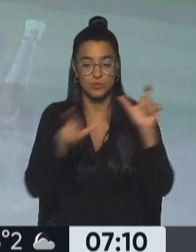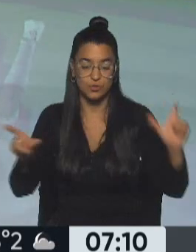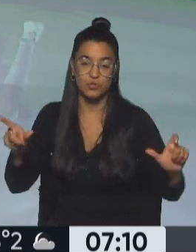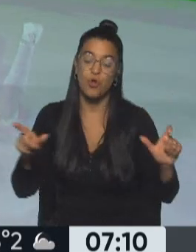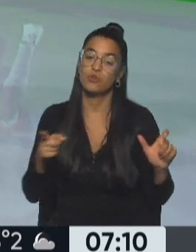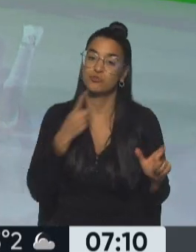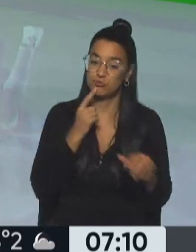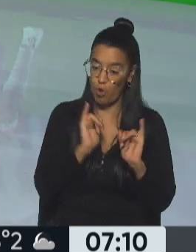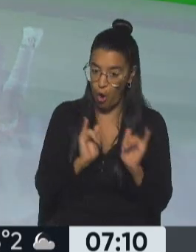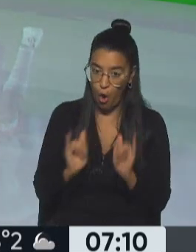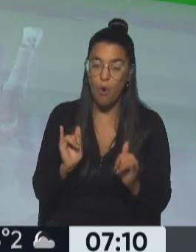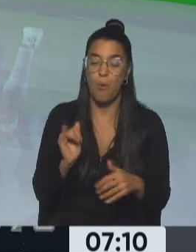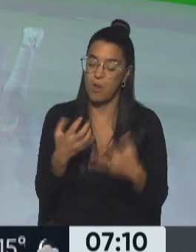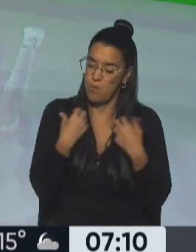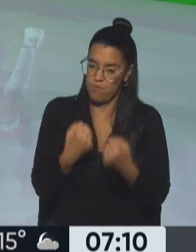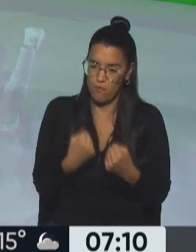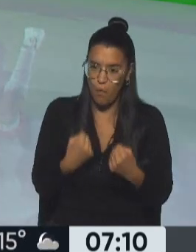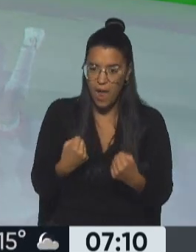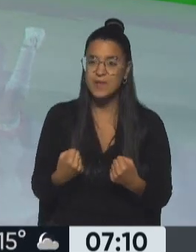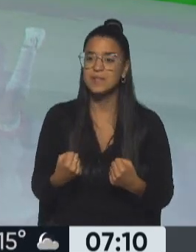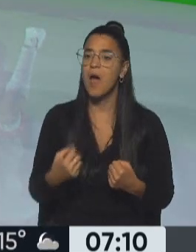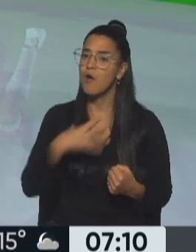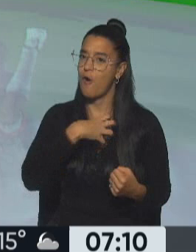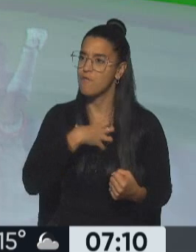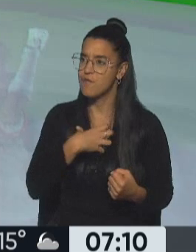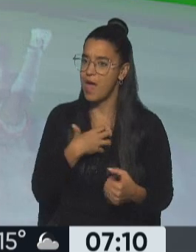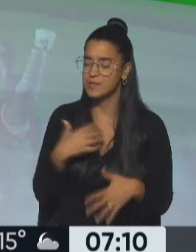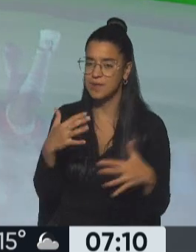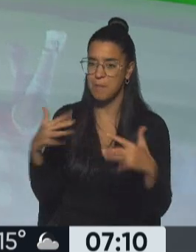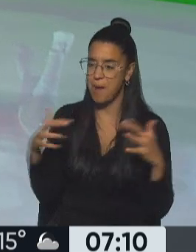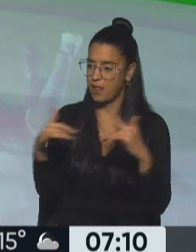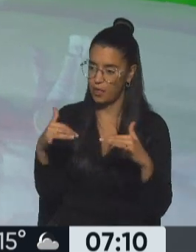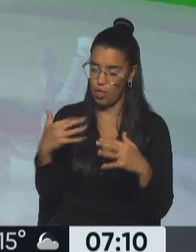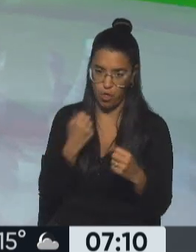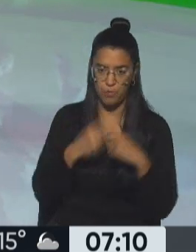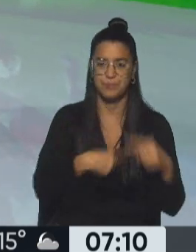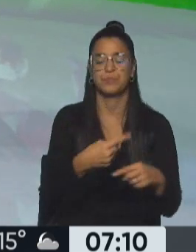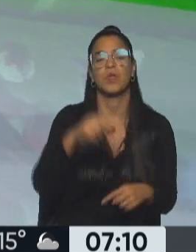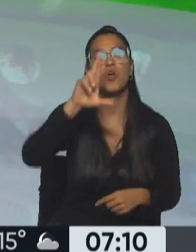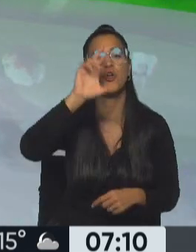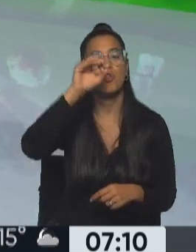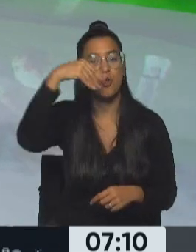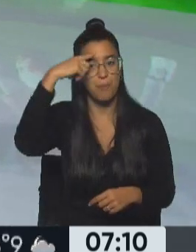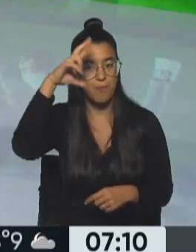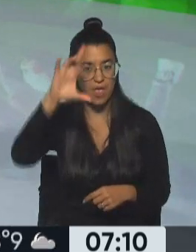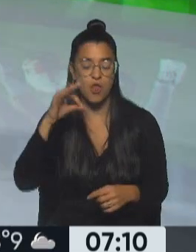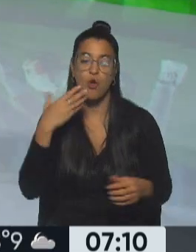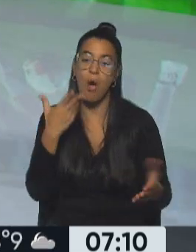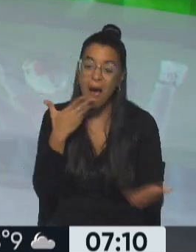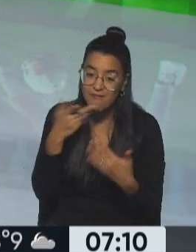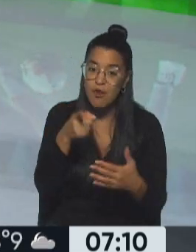vuelo, confianza. Sí, estoy de acuerdo. En ese compromiso que es tan importante y que después le dieron rendimiento al equipo. Chirola Romero supo hablarle a un plantel